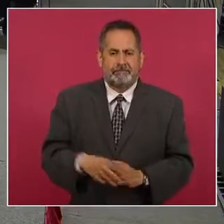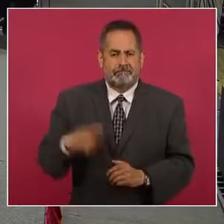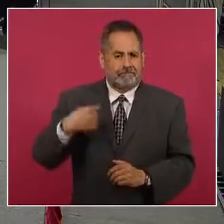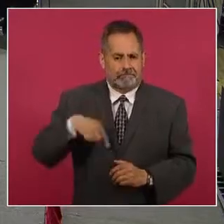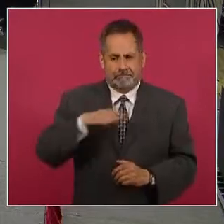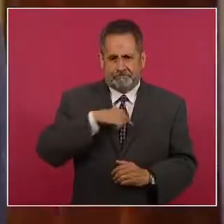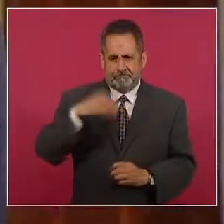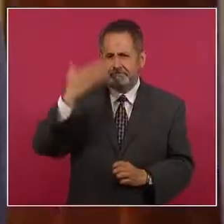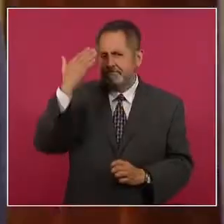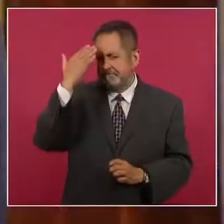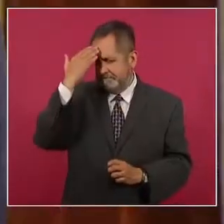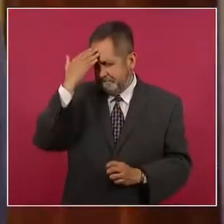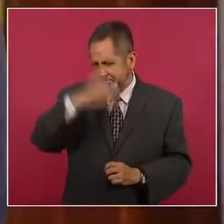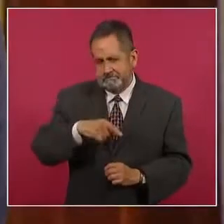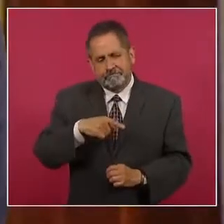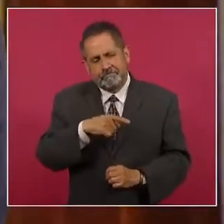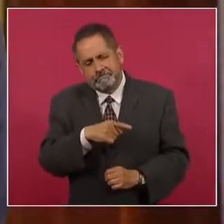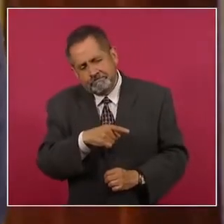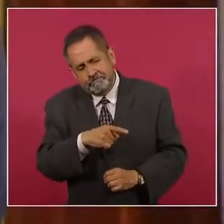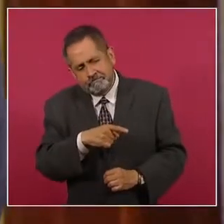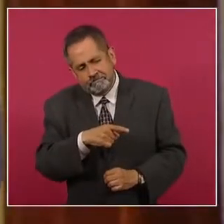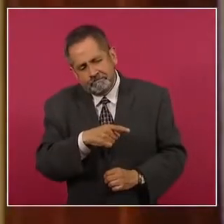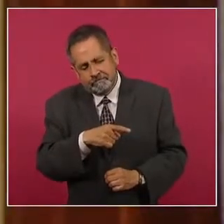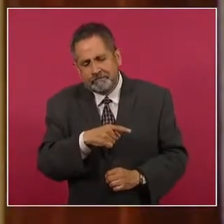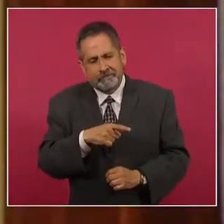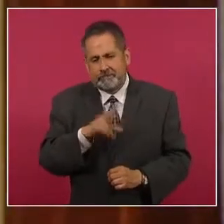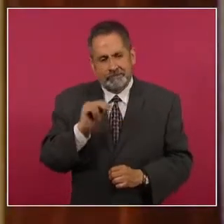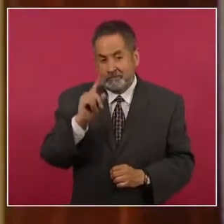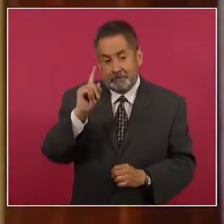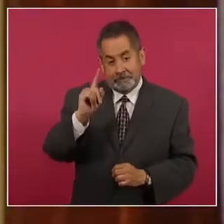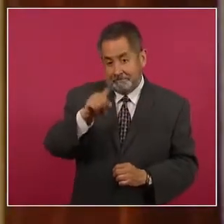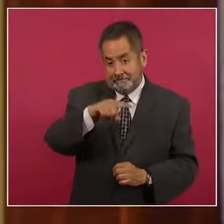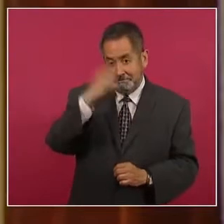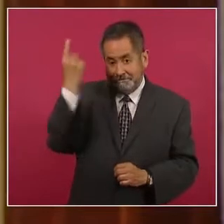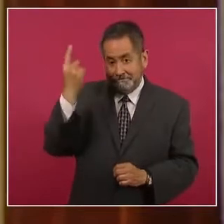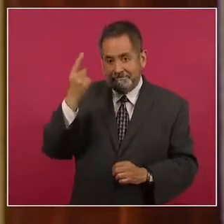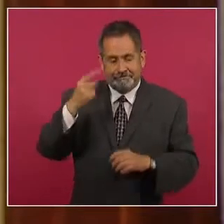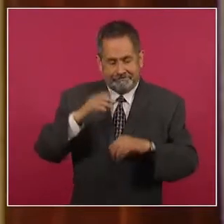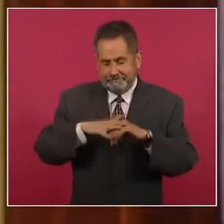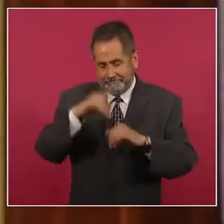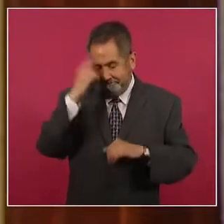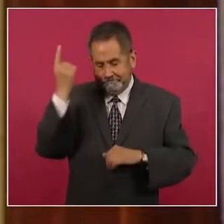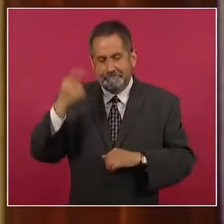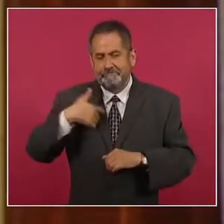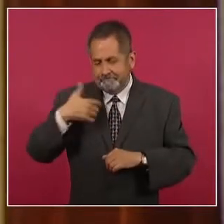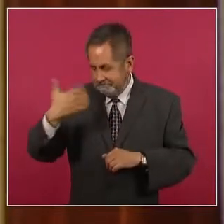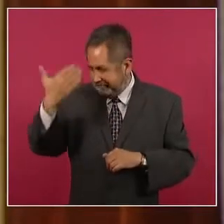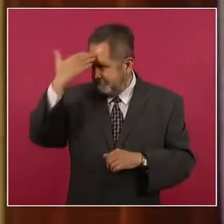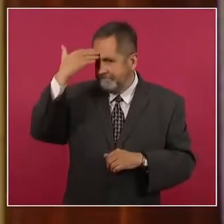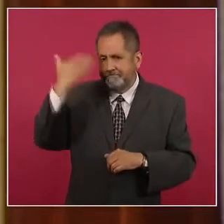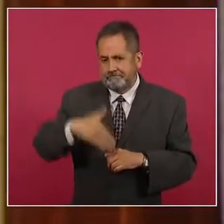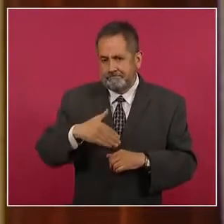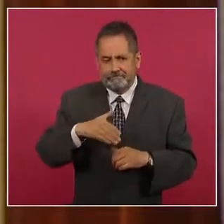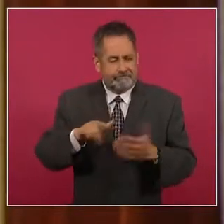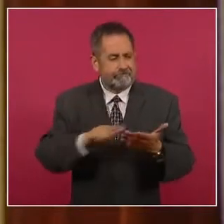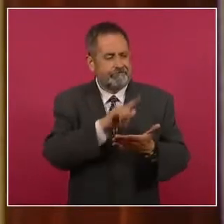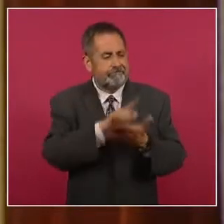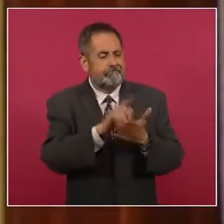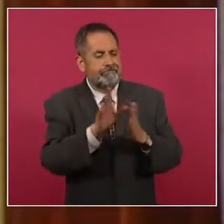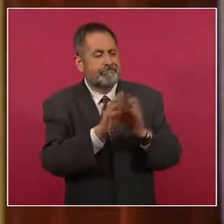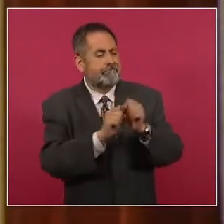Sabíamos que no iba a ser fácil la aprobación de la